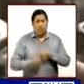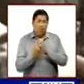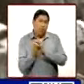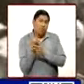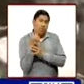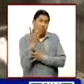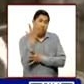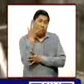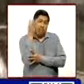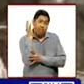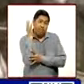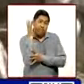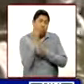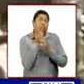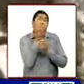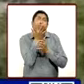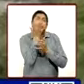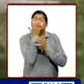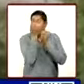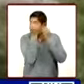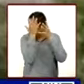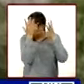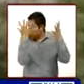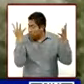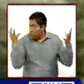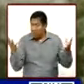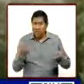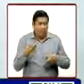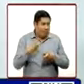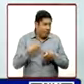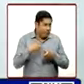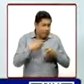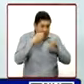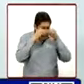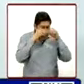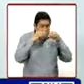la vegetación no favorece la visualización.